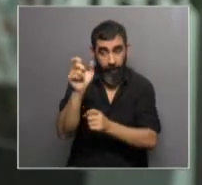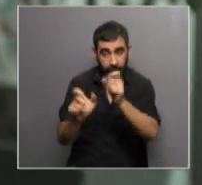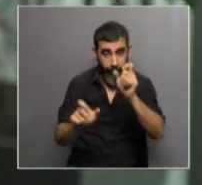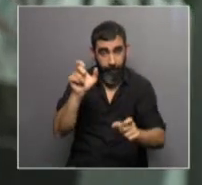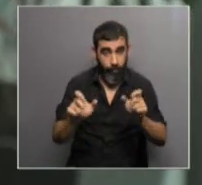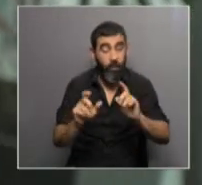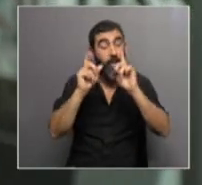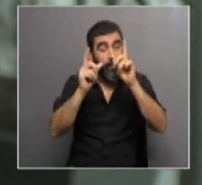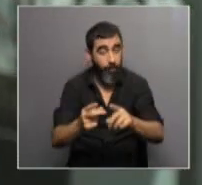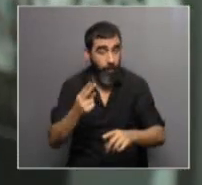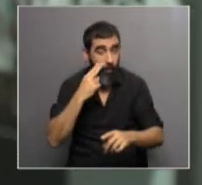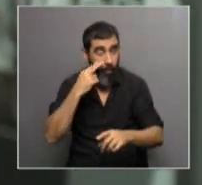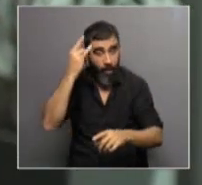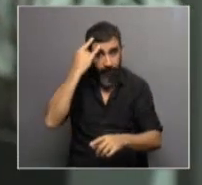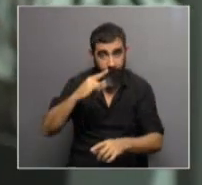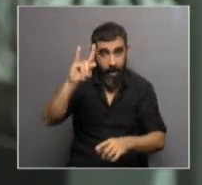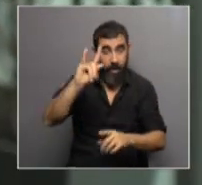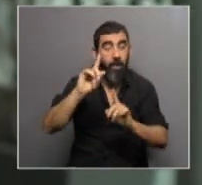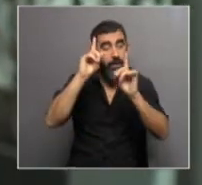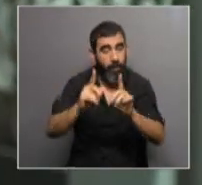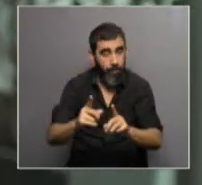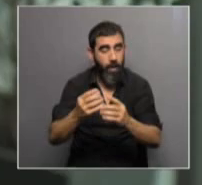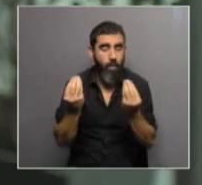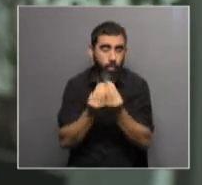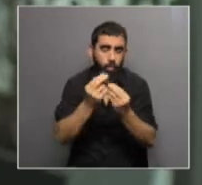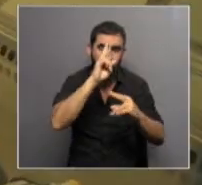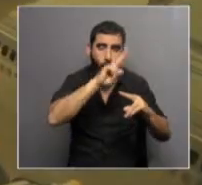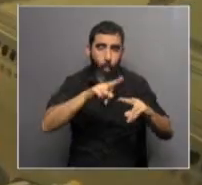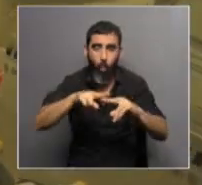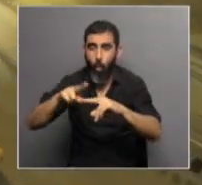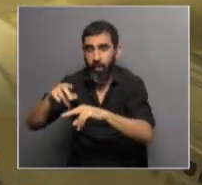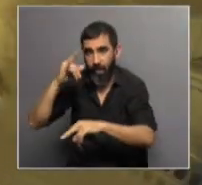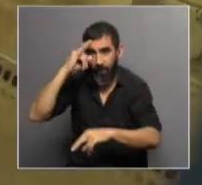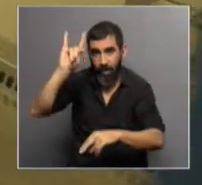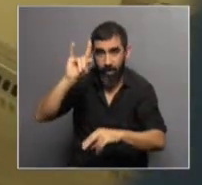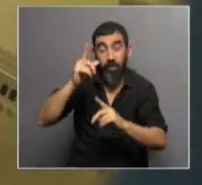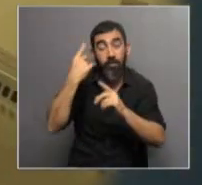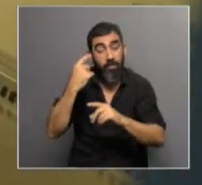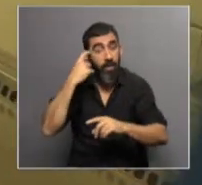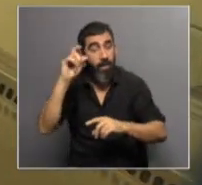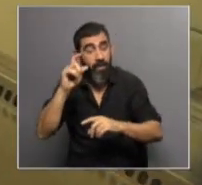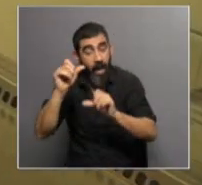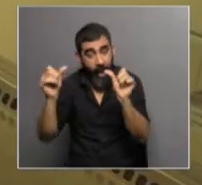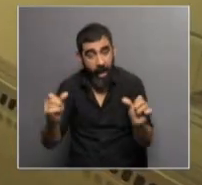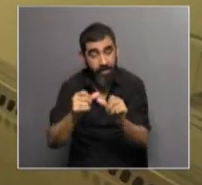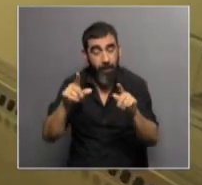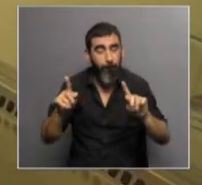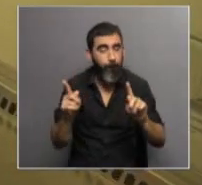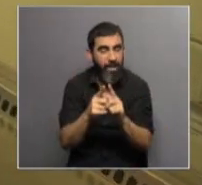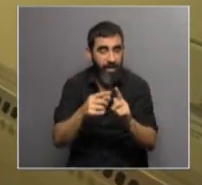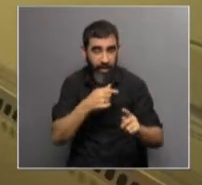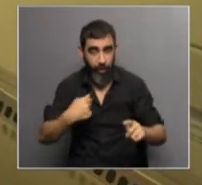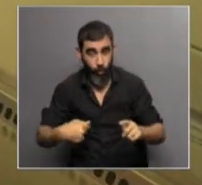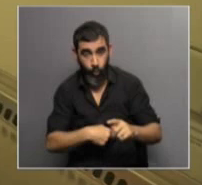afecta al ganado y es el causa de varias muertes entonces la idea es utilizar estos mini intestinos marinos